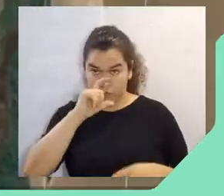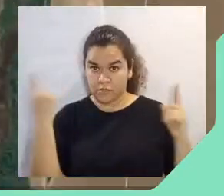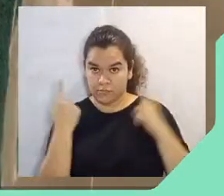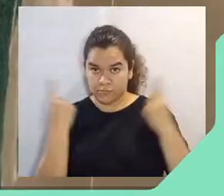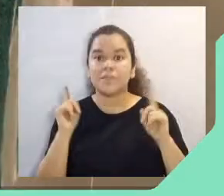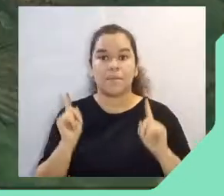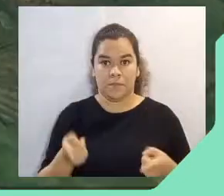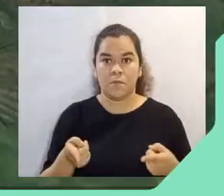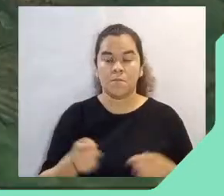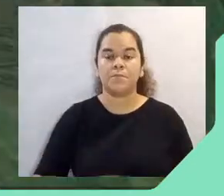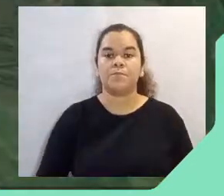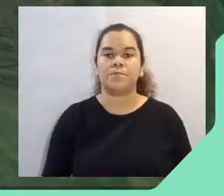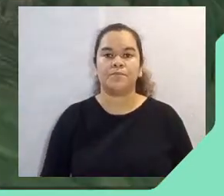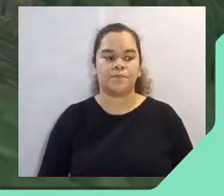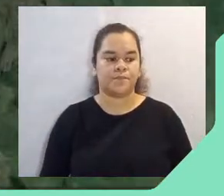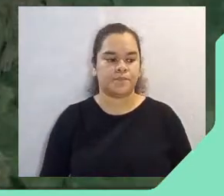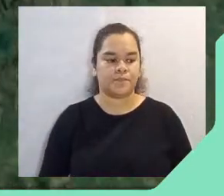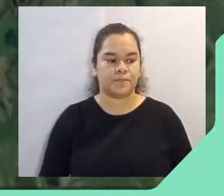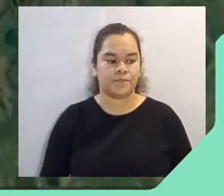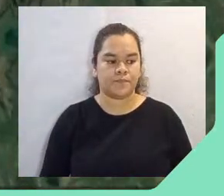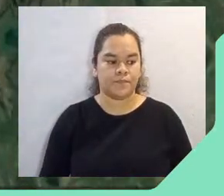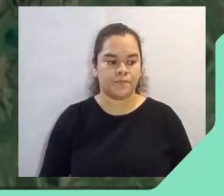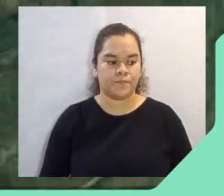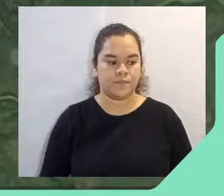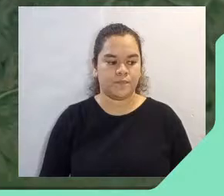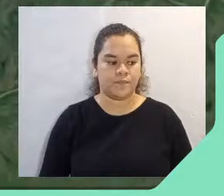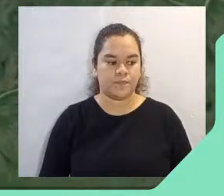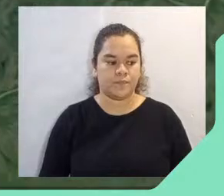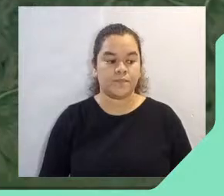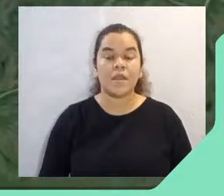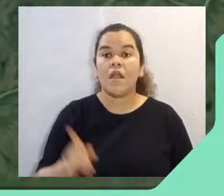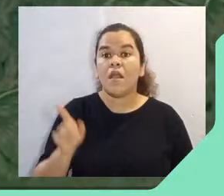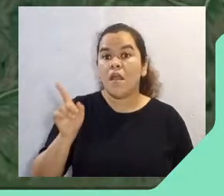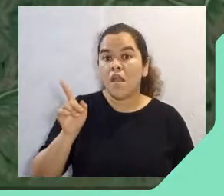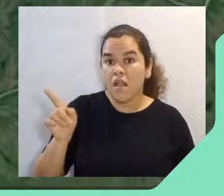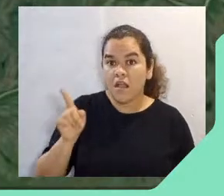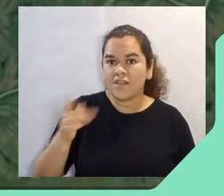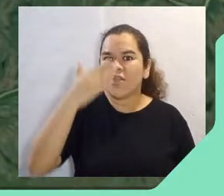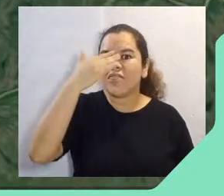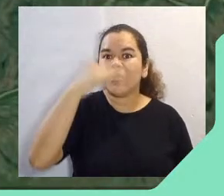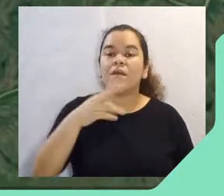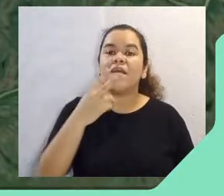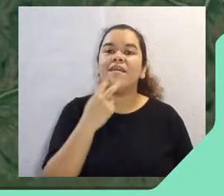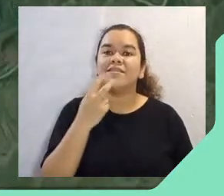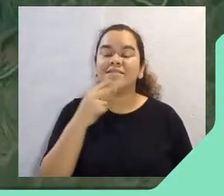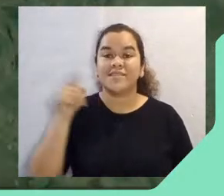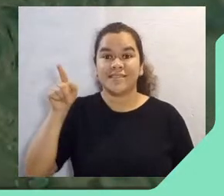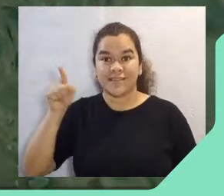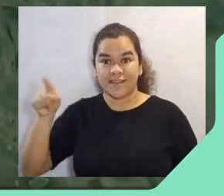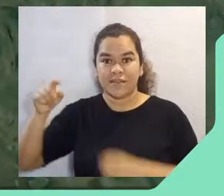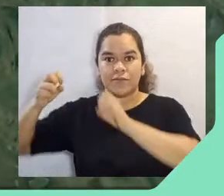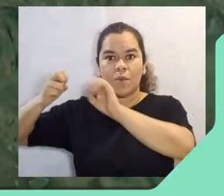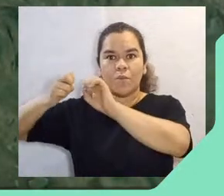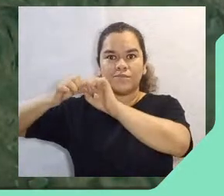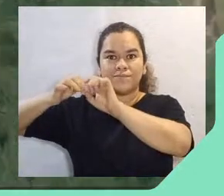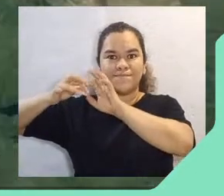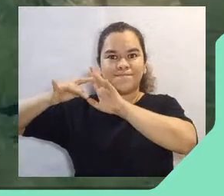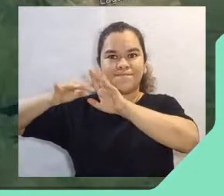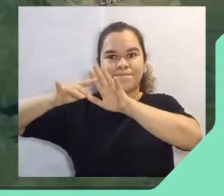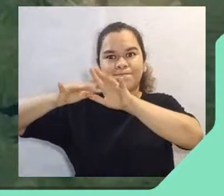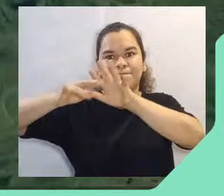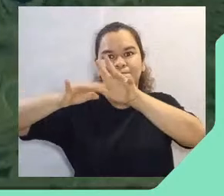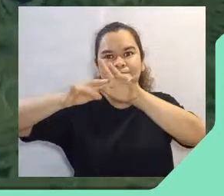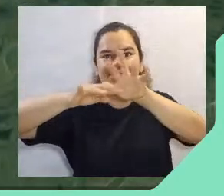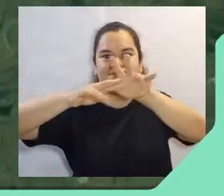Y eso va a permitir transmitir luego la energía a las ciudades en las cuales va a ser